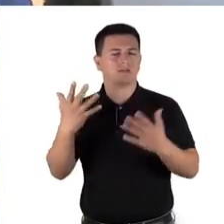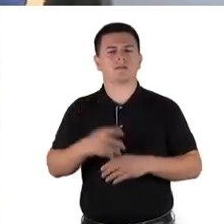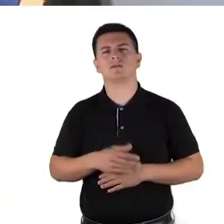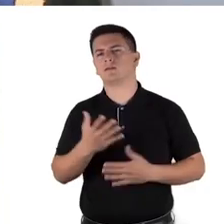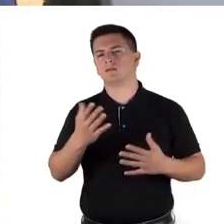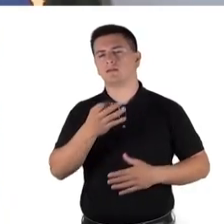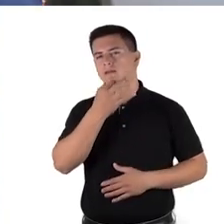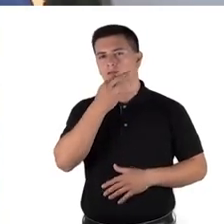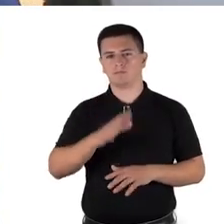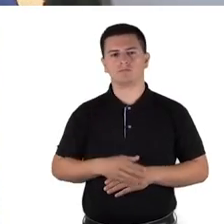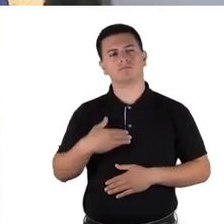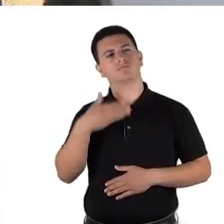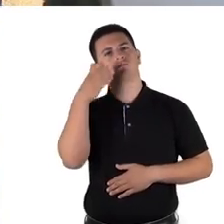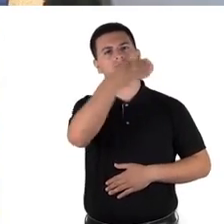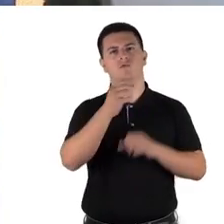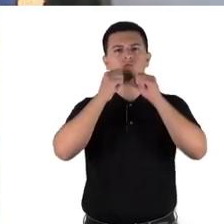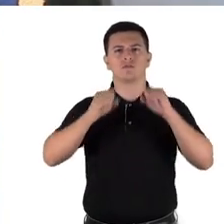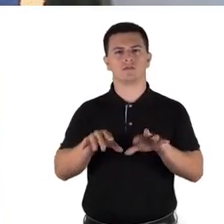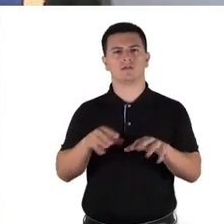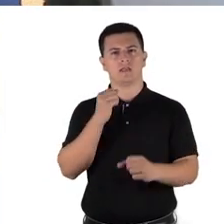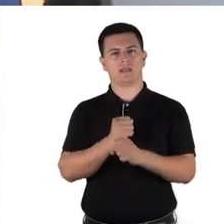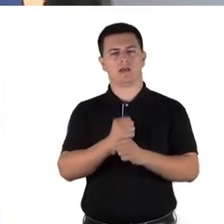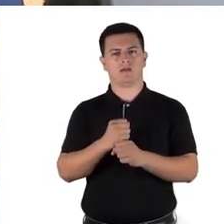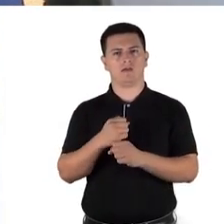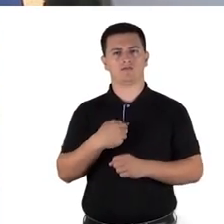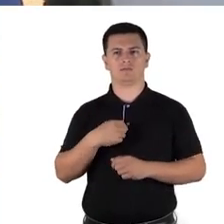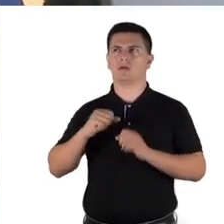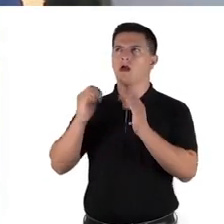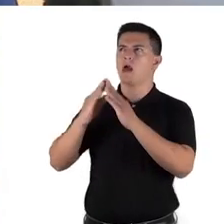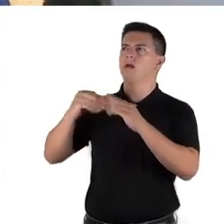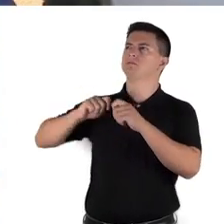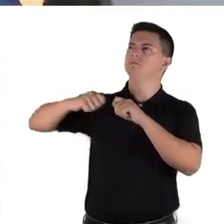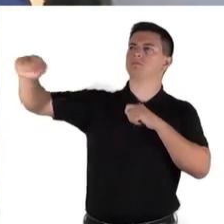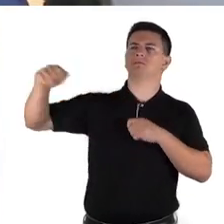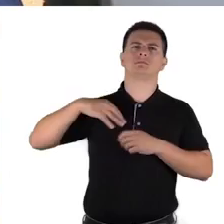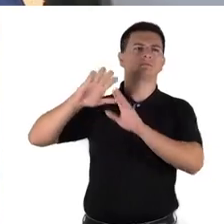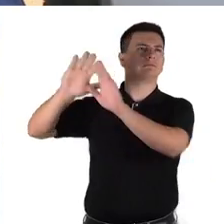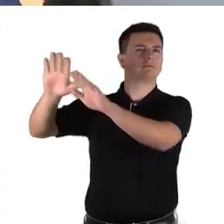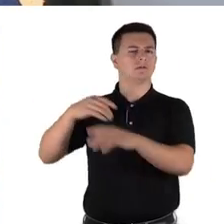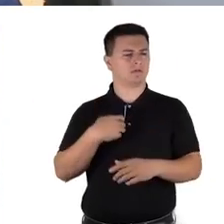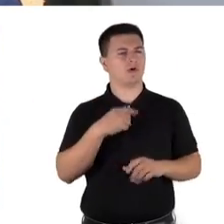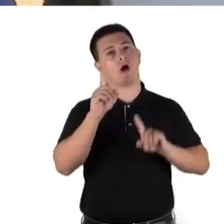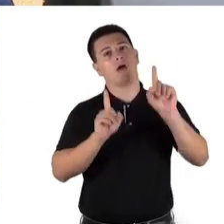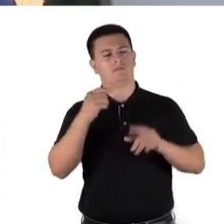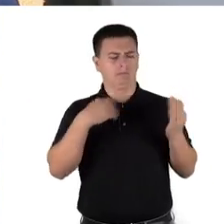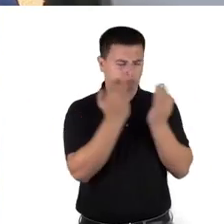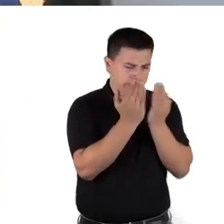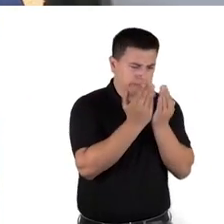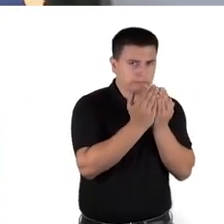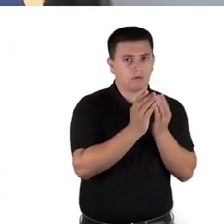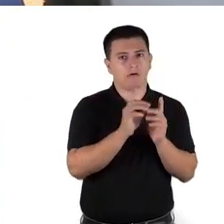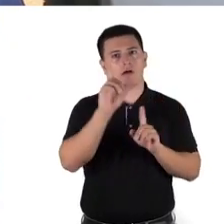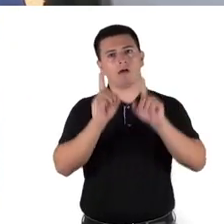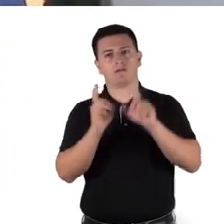sobrinos, con nuestros hermanitos, con los chicos, digamos, que nos rodean. Sí. Porque vamos a la oficina o estamos muy, muy lejos de casa